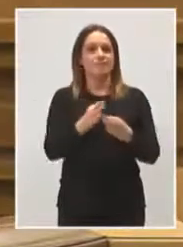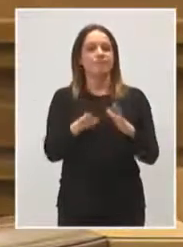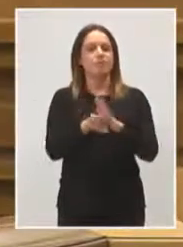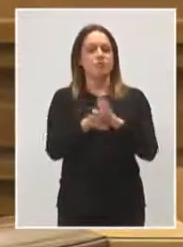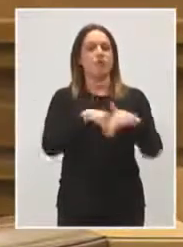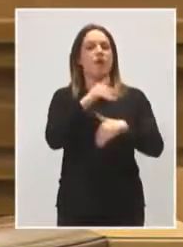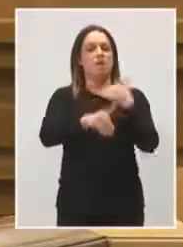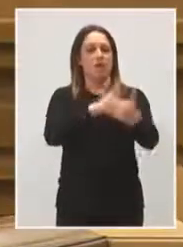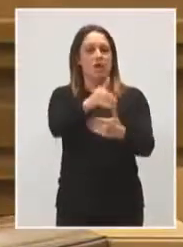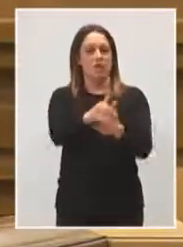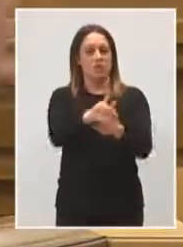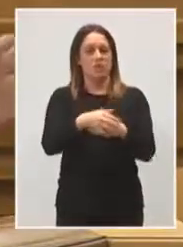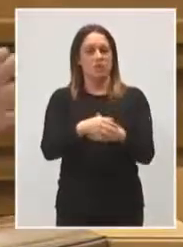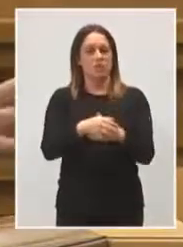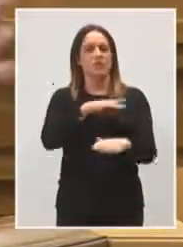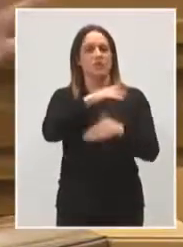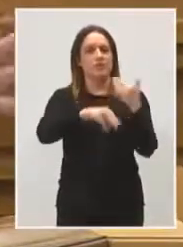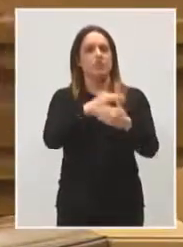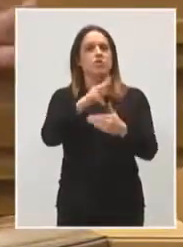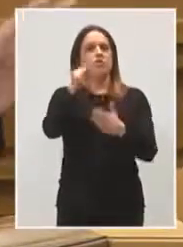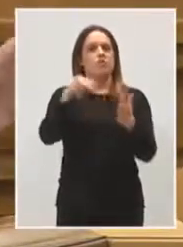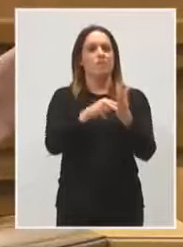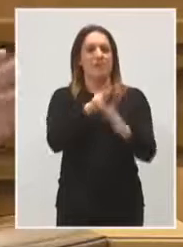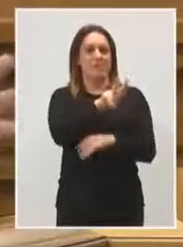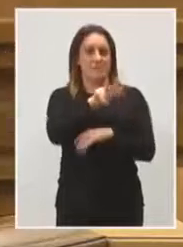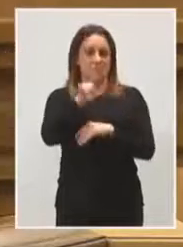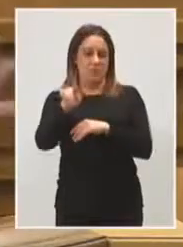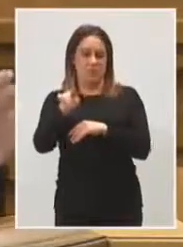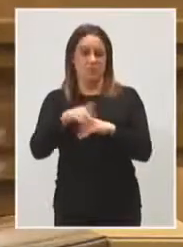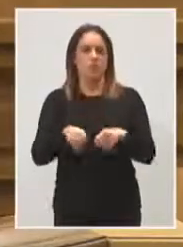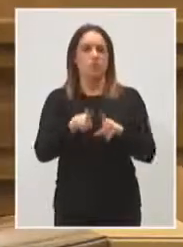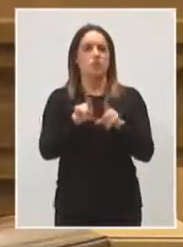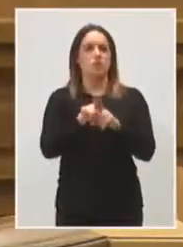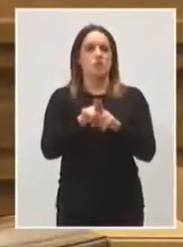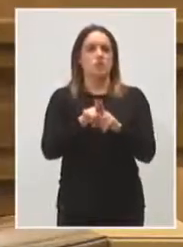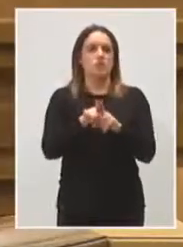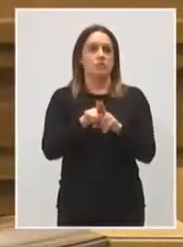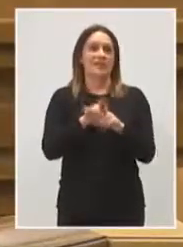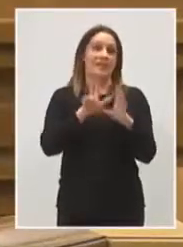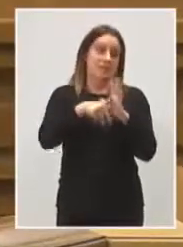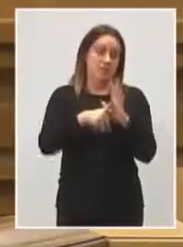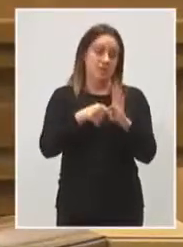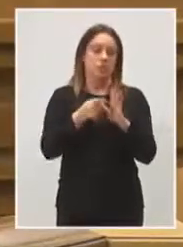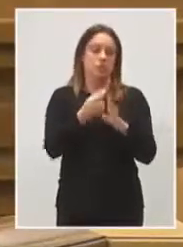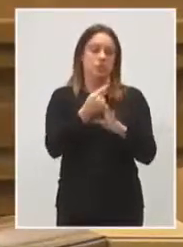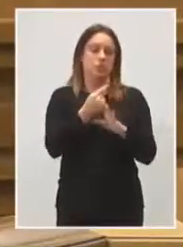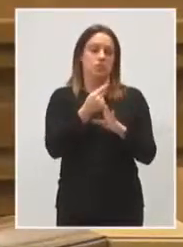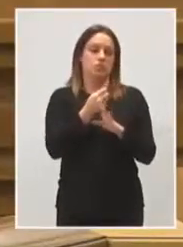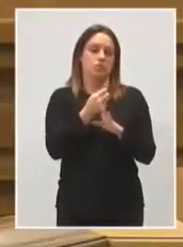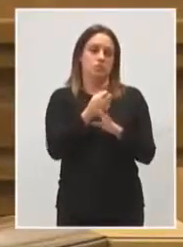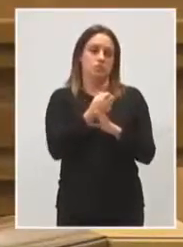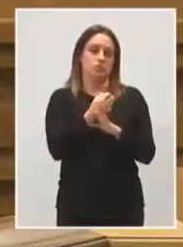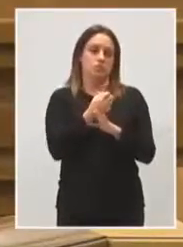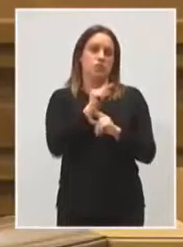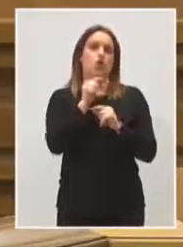hacia o que será en el 2021. Se ha retrasado a tramitación por el COVID. A lei que garantizará e fará por primeira